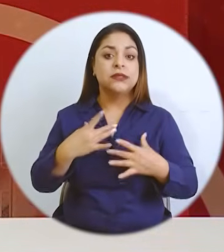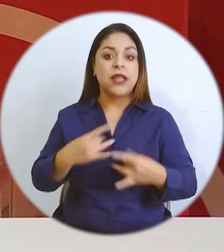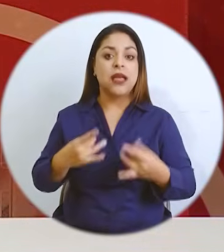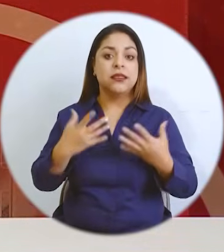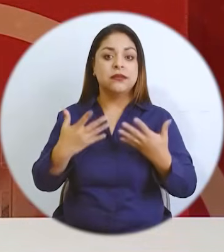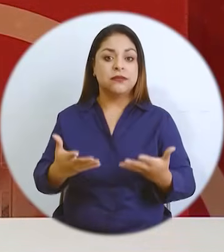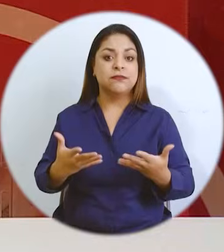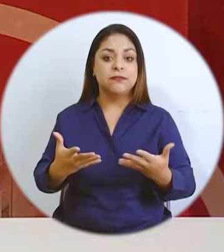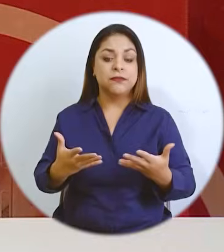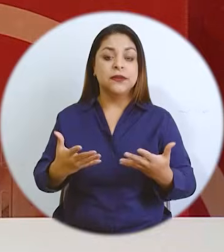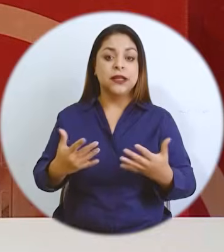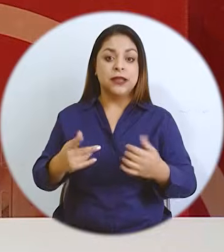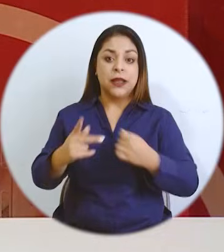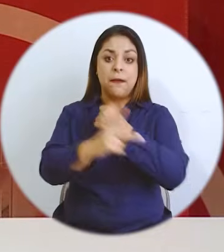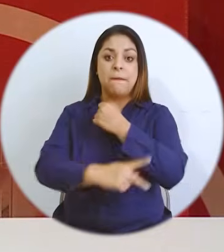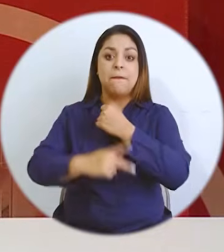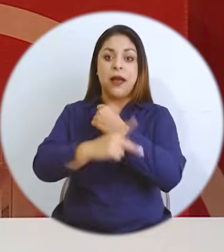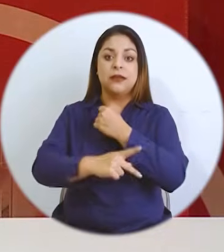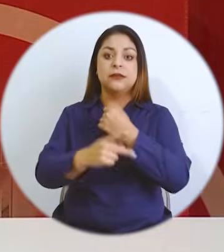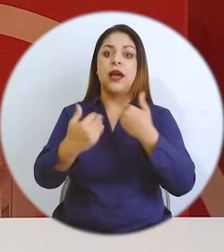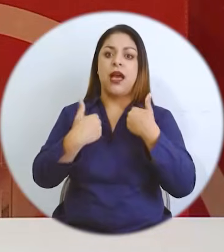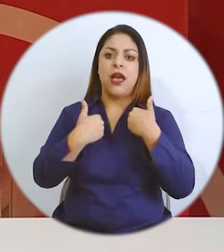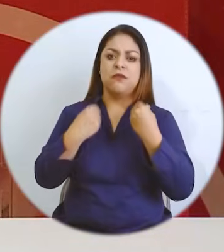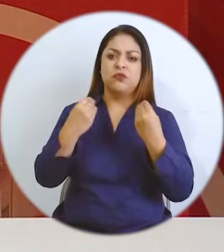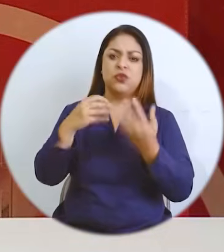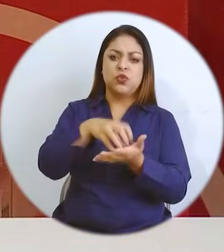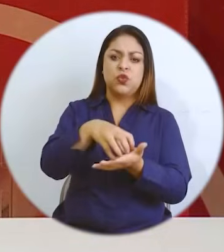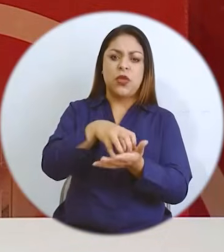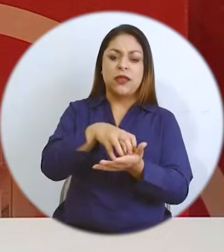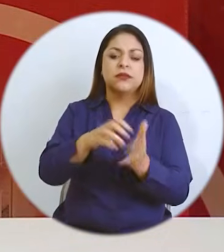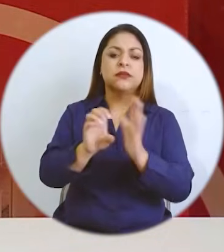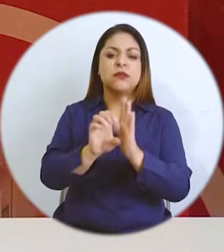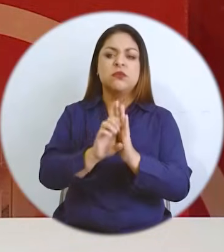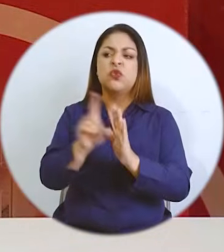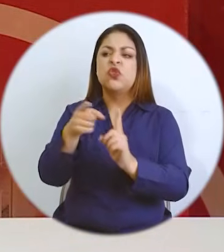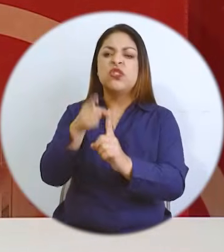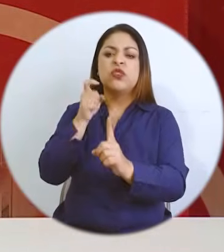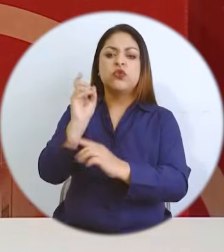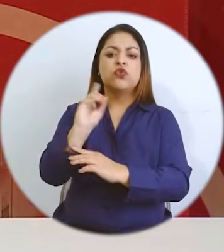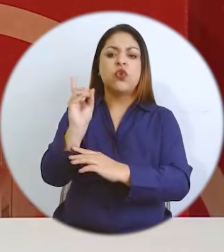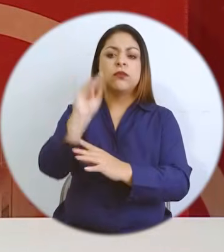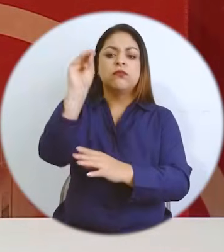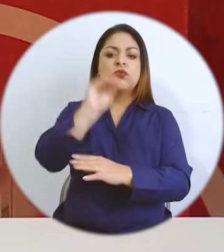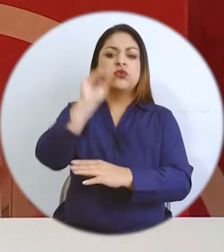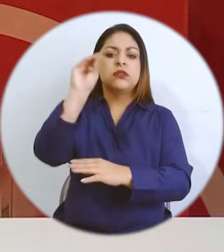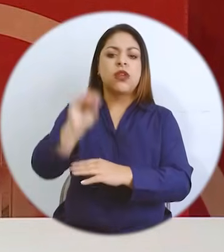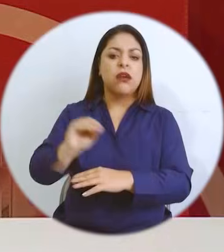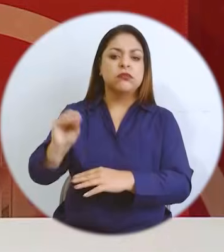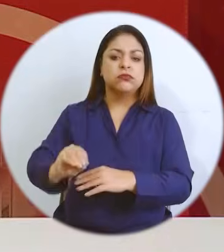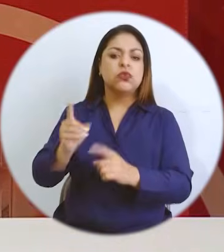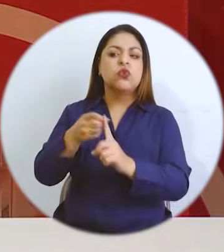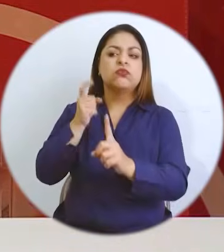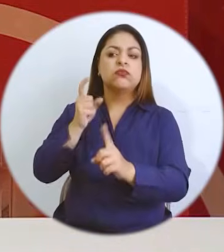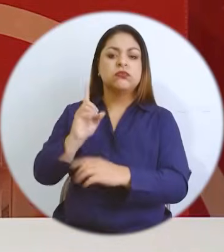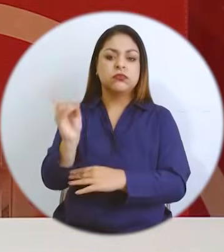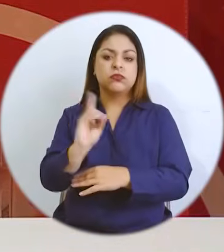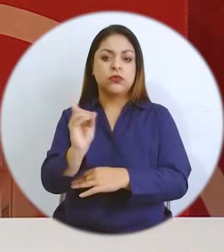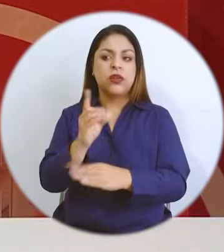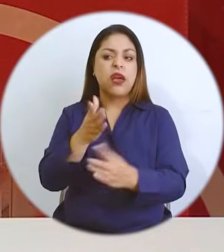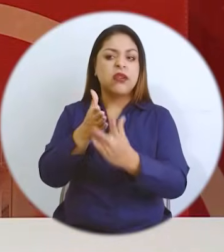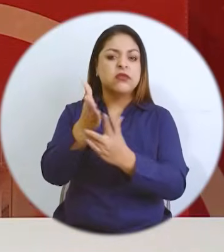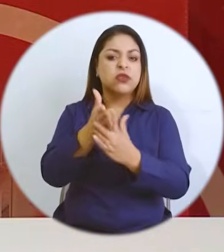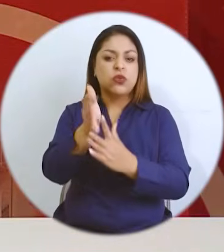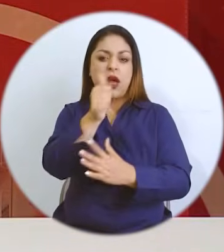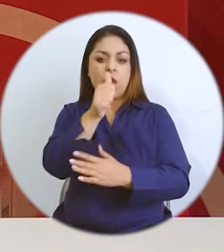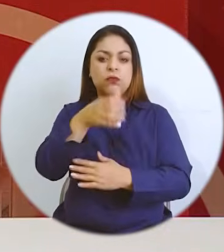país existen muchas dudas con respecto a dónde vienen estos indicadores, de dónde vienen estos porcentajes que estamos conversando de acceso a